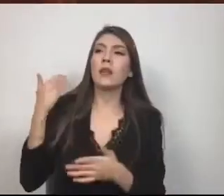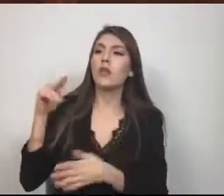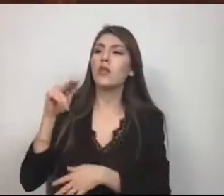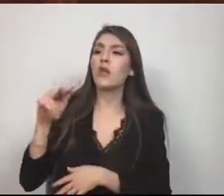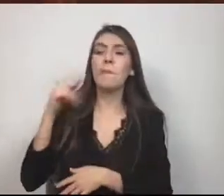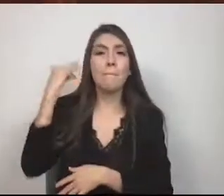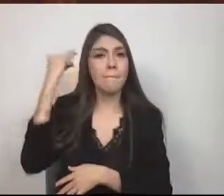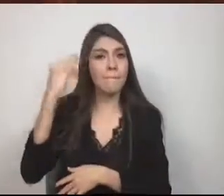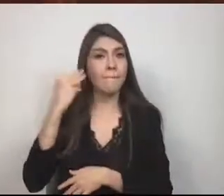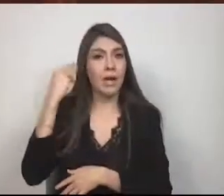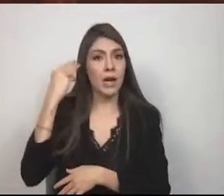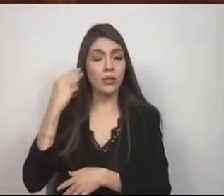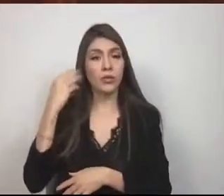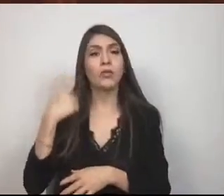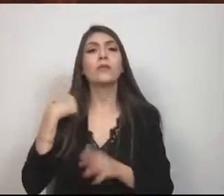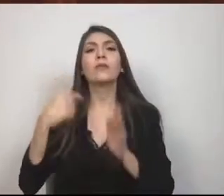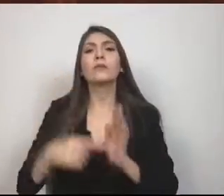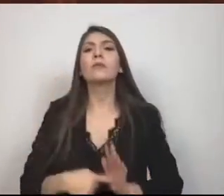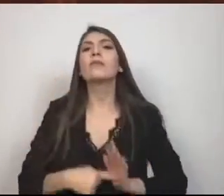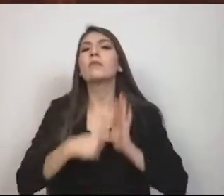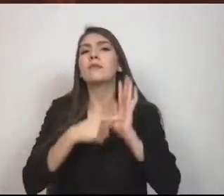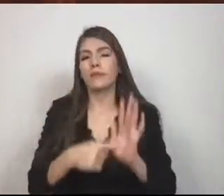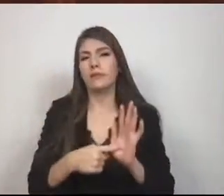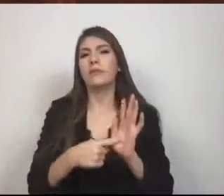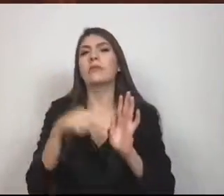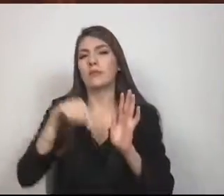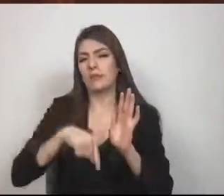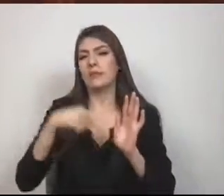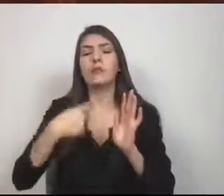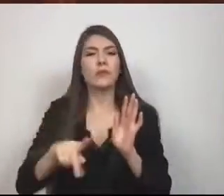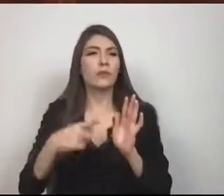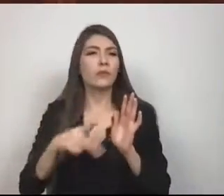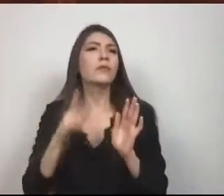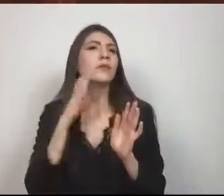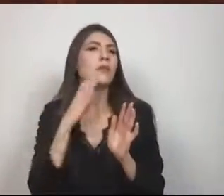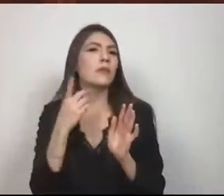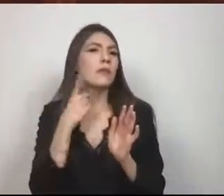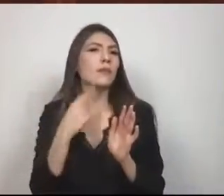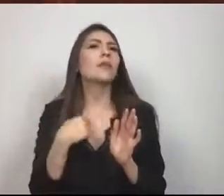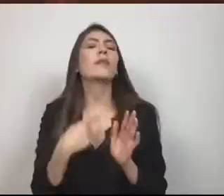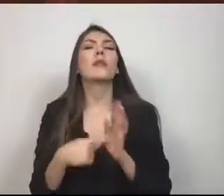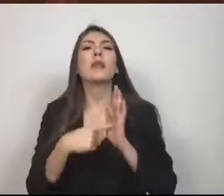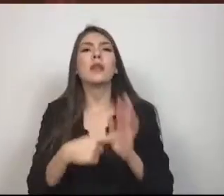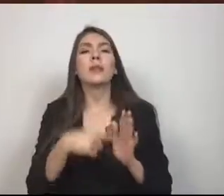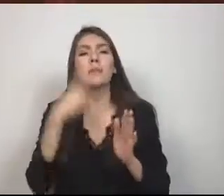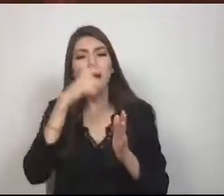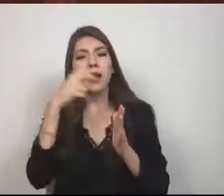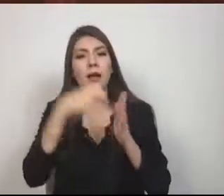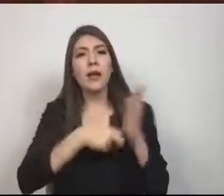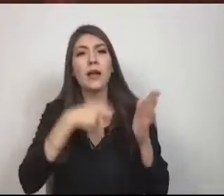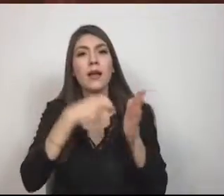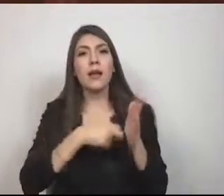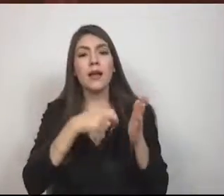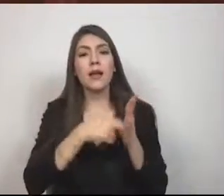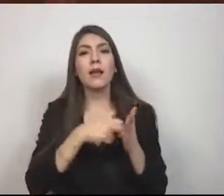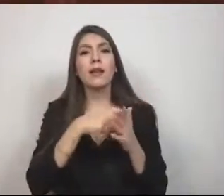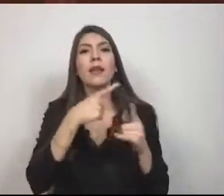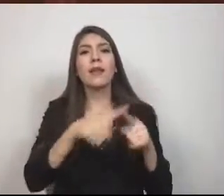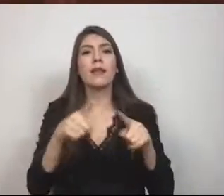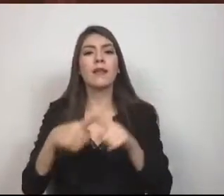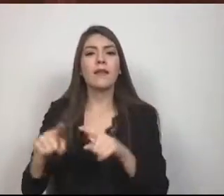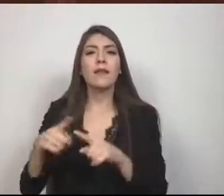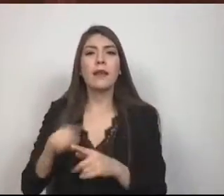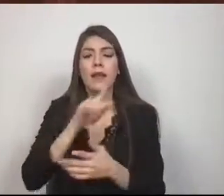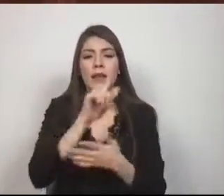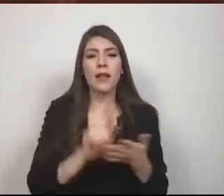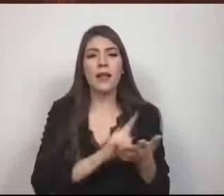presento ante esta legislatura el proyecto de decreto que permite reformar y adicionar diversas disposiciones de la Ley de Acceso